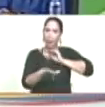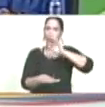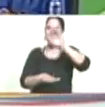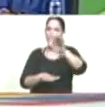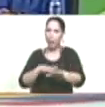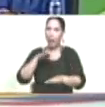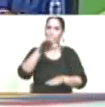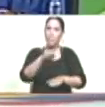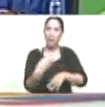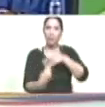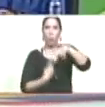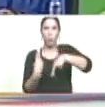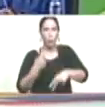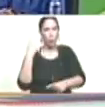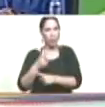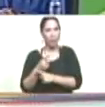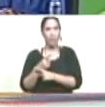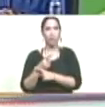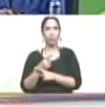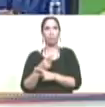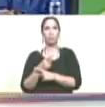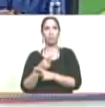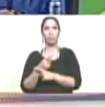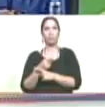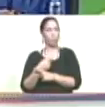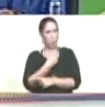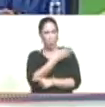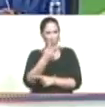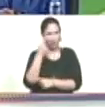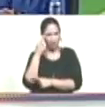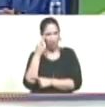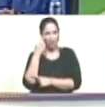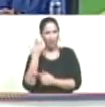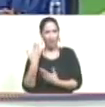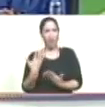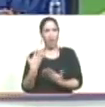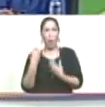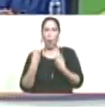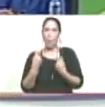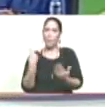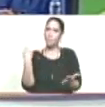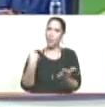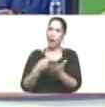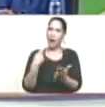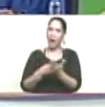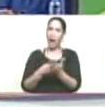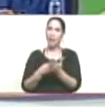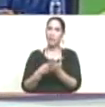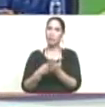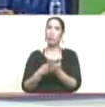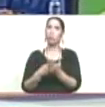adelante. ¿No se dan cuenta que estamos pagando una deuda histórica con la patria?